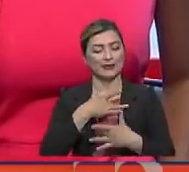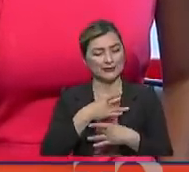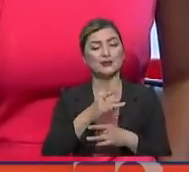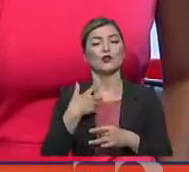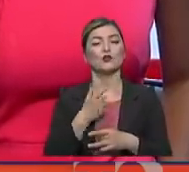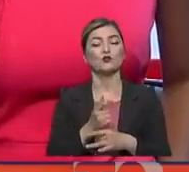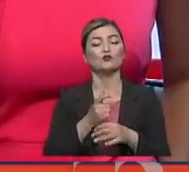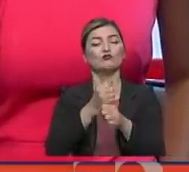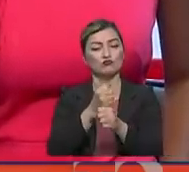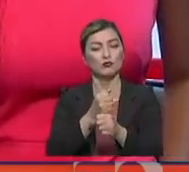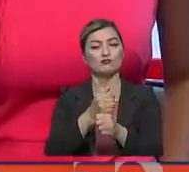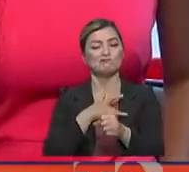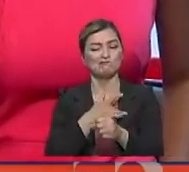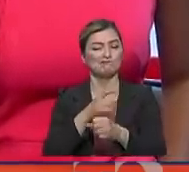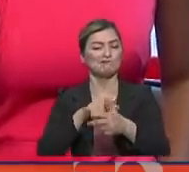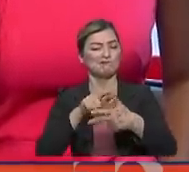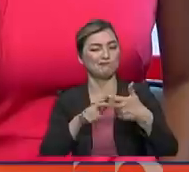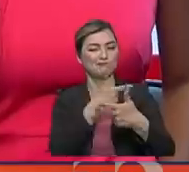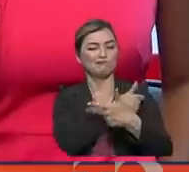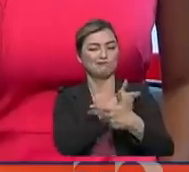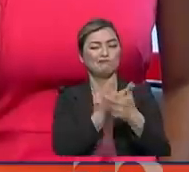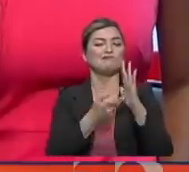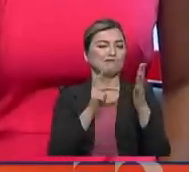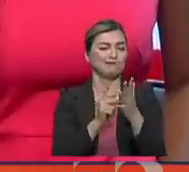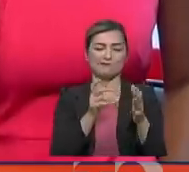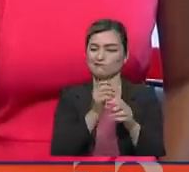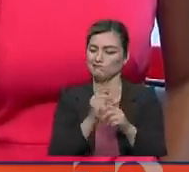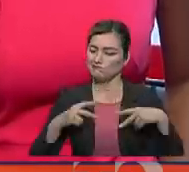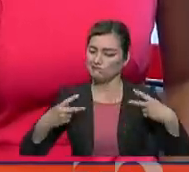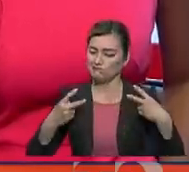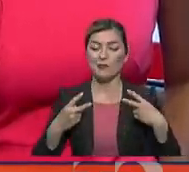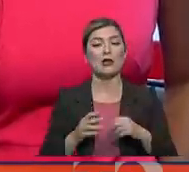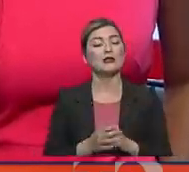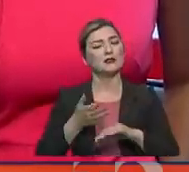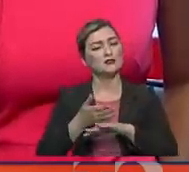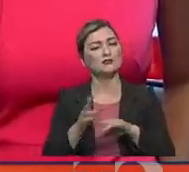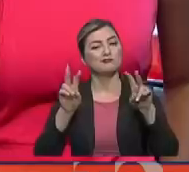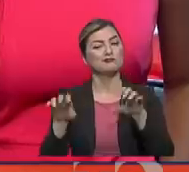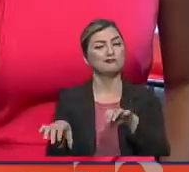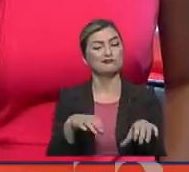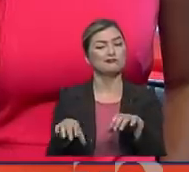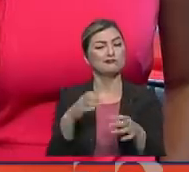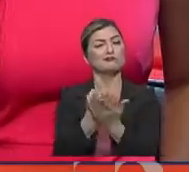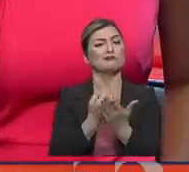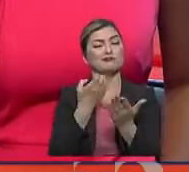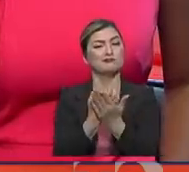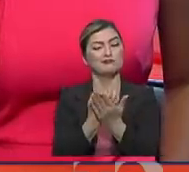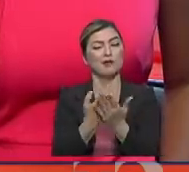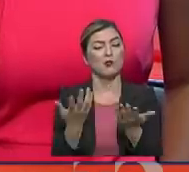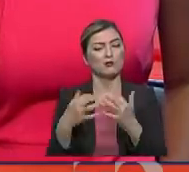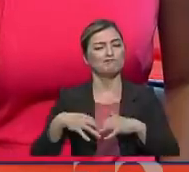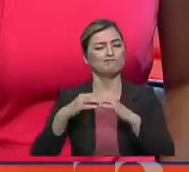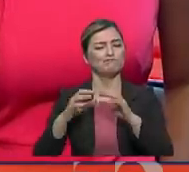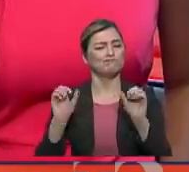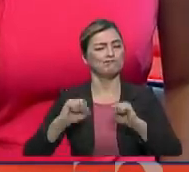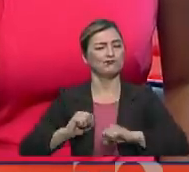hemos podido constatar, de alguna manera eso nos ha podido permitir reactivarnos. Bueno, y sabemos, Helen, también que hay un repunte de